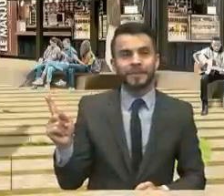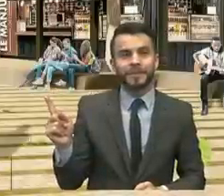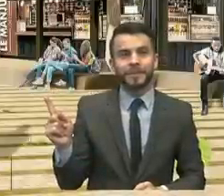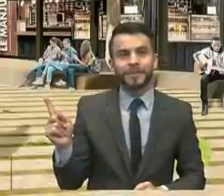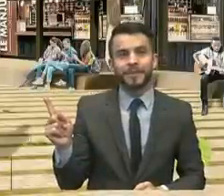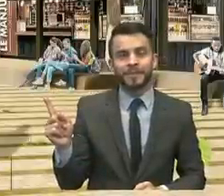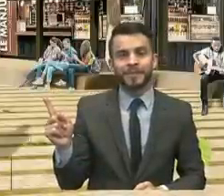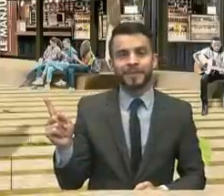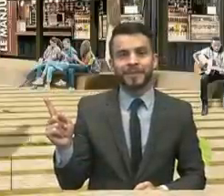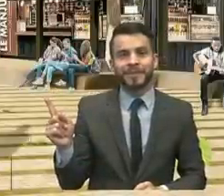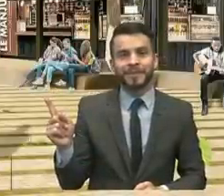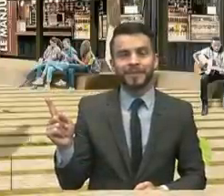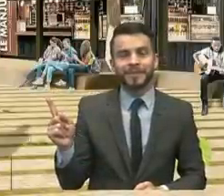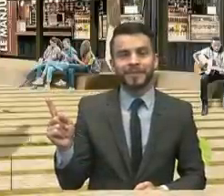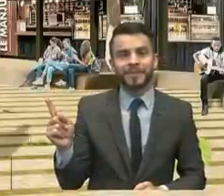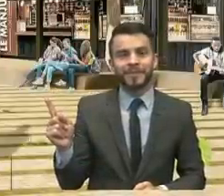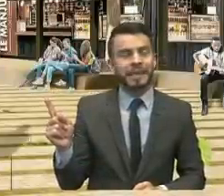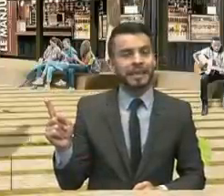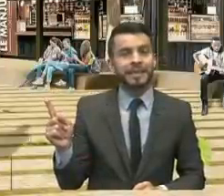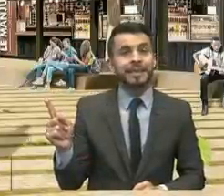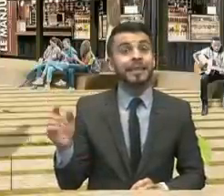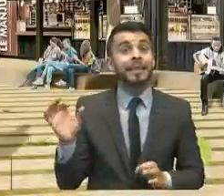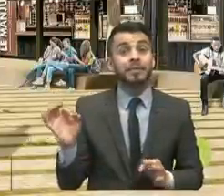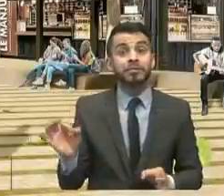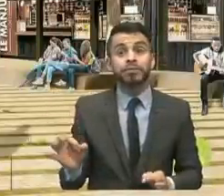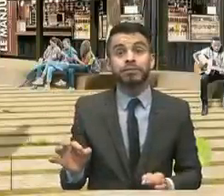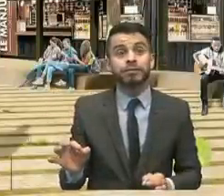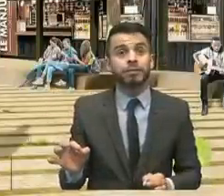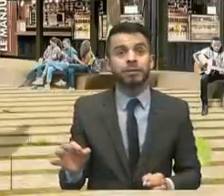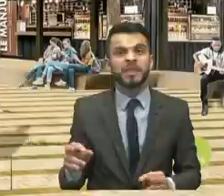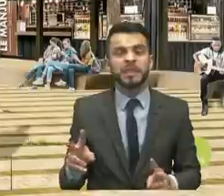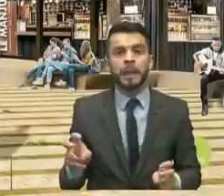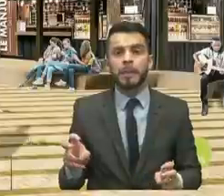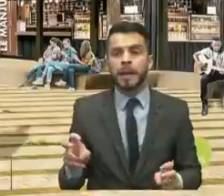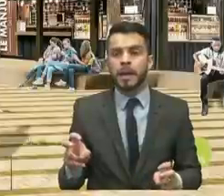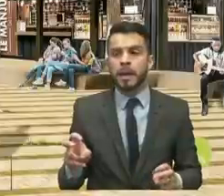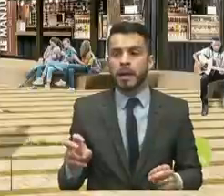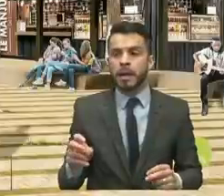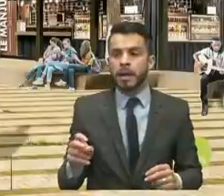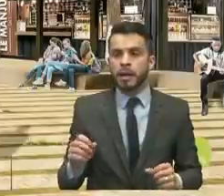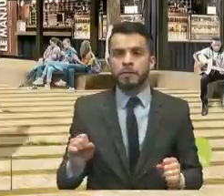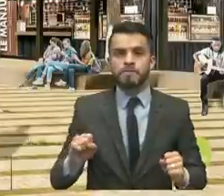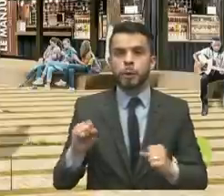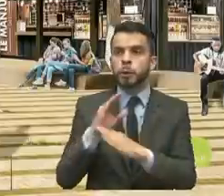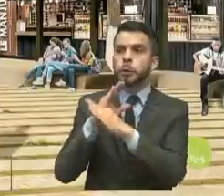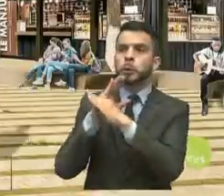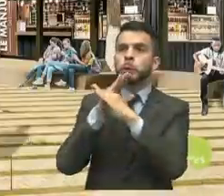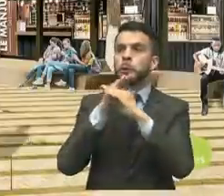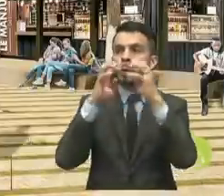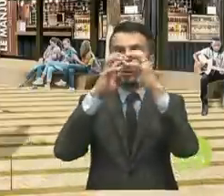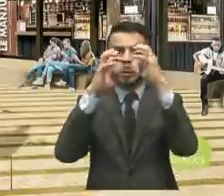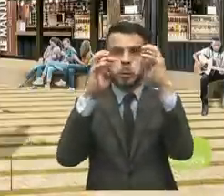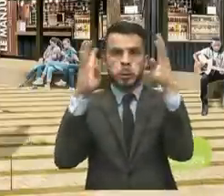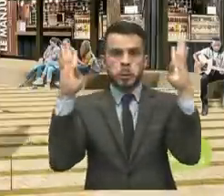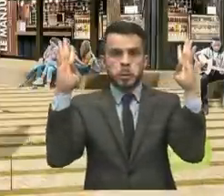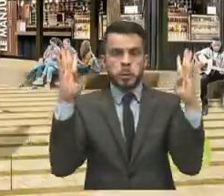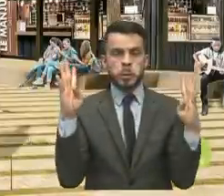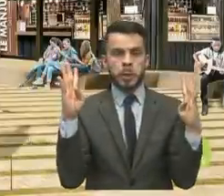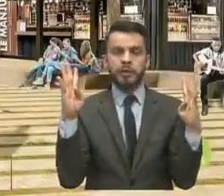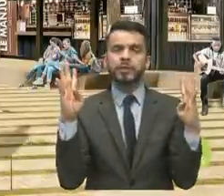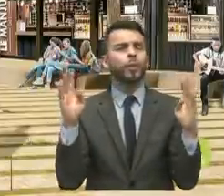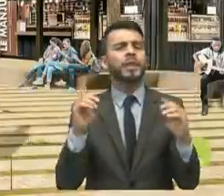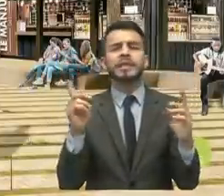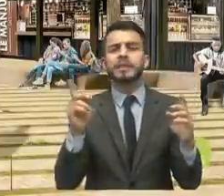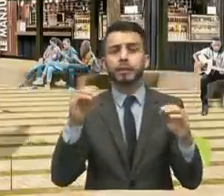otra. Es total, o sea, no hay algo así en Bogotá hoy. No es como nada que hayamos visto hasta hoy en Bogotá.